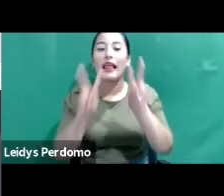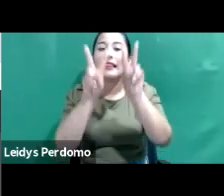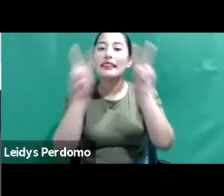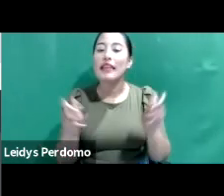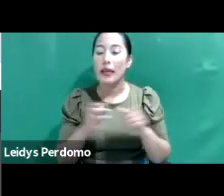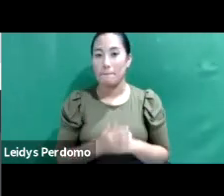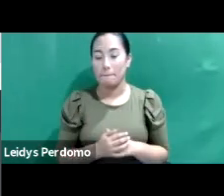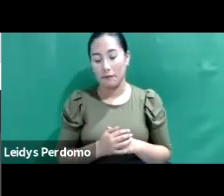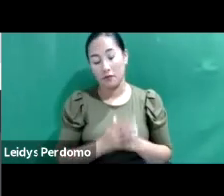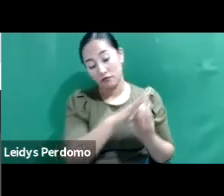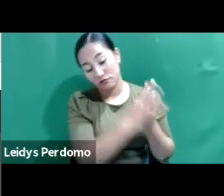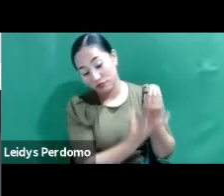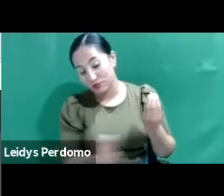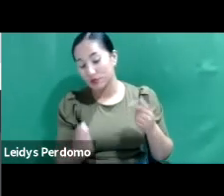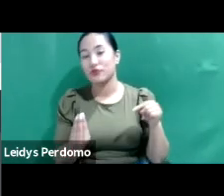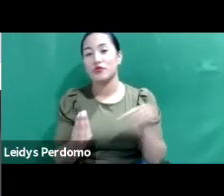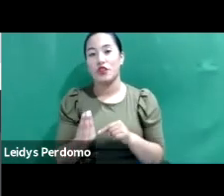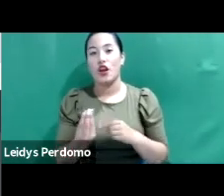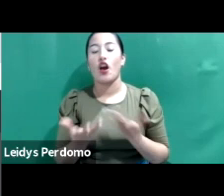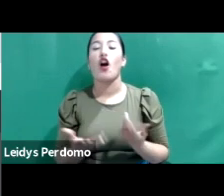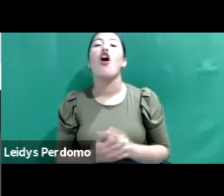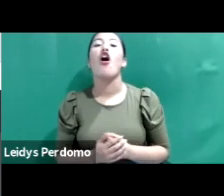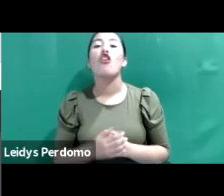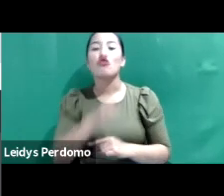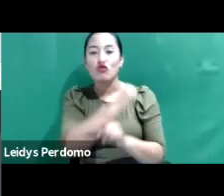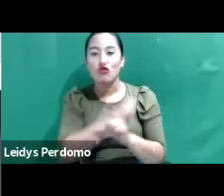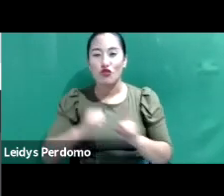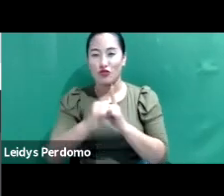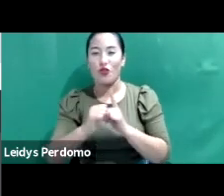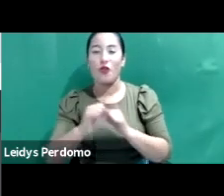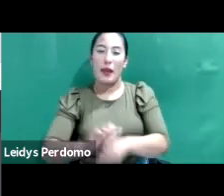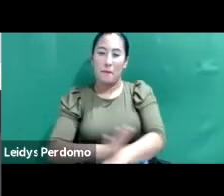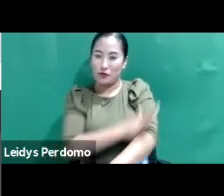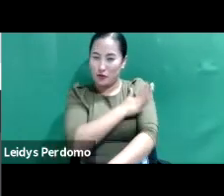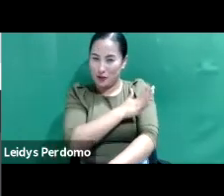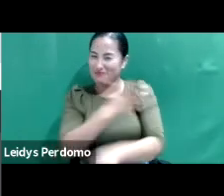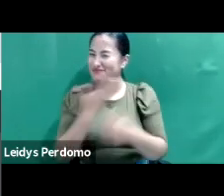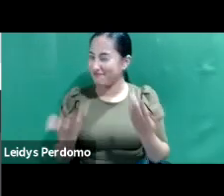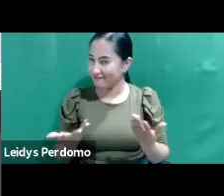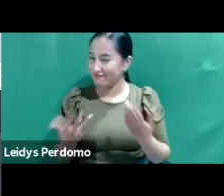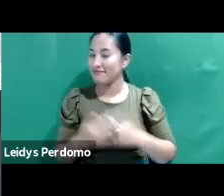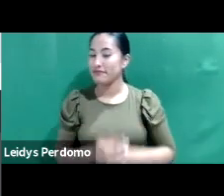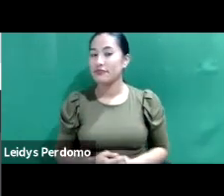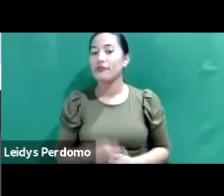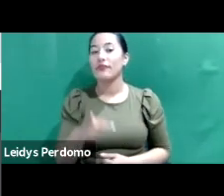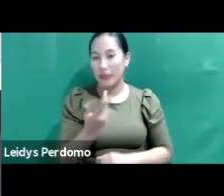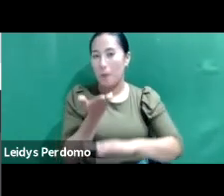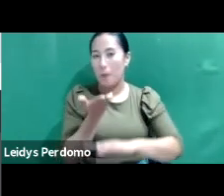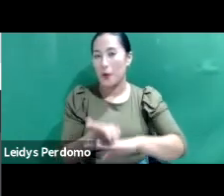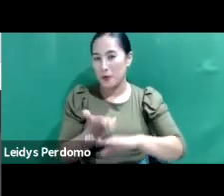de desarrollo socioemocional, ¿vale? Entonces, para trabajar este componente también hacemos una propuesta